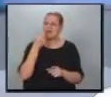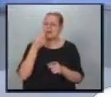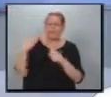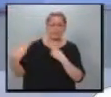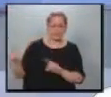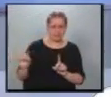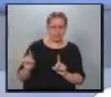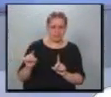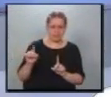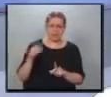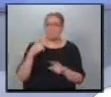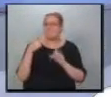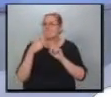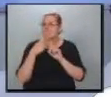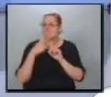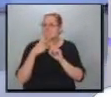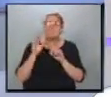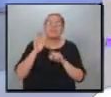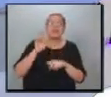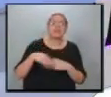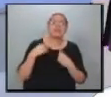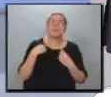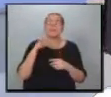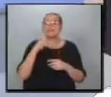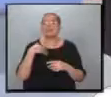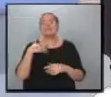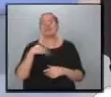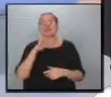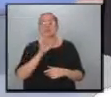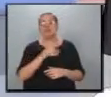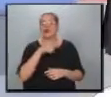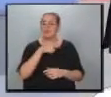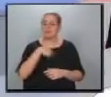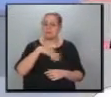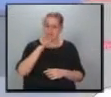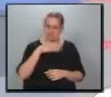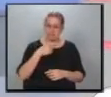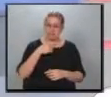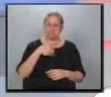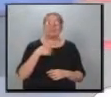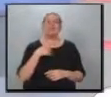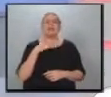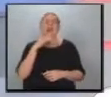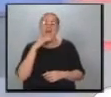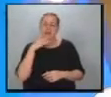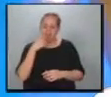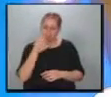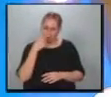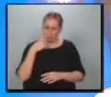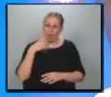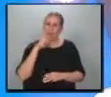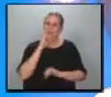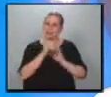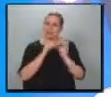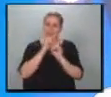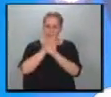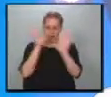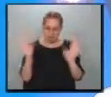tiene nada que ver o no tiene tanto que ver? Tiene que ver. Yo creo que vos sabés más de lo que decís, pero no importa, yo igual lo voy a explicar.